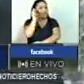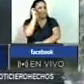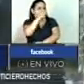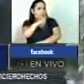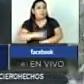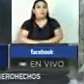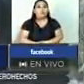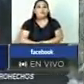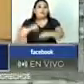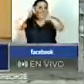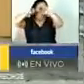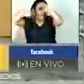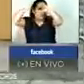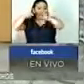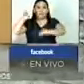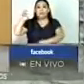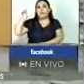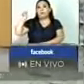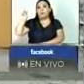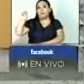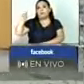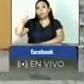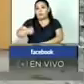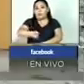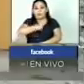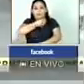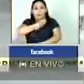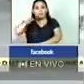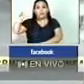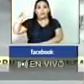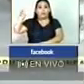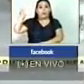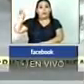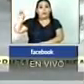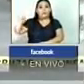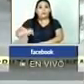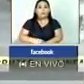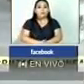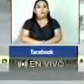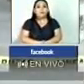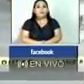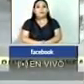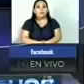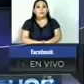Con imágenes de Roberto Martínez, un reporte de Luis Alberto López.